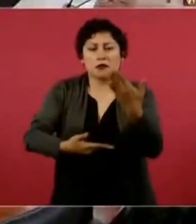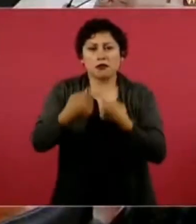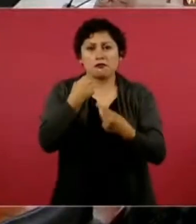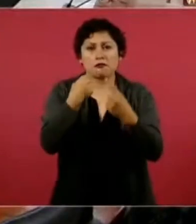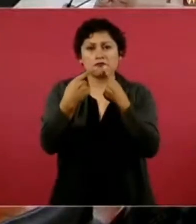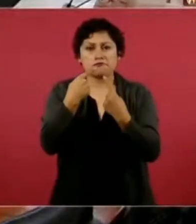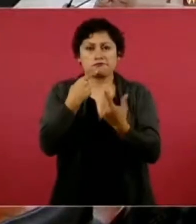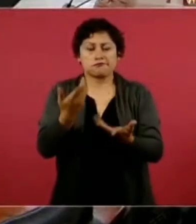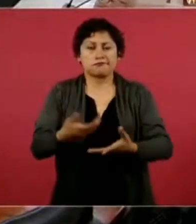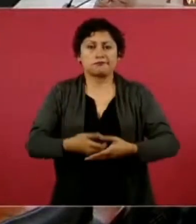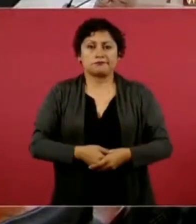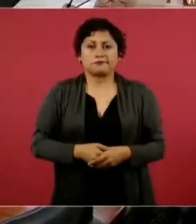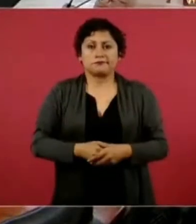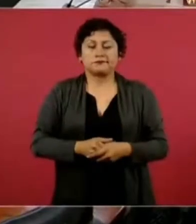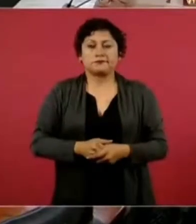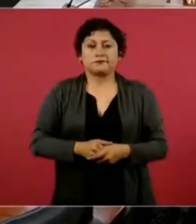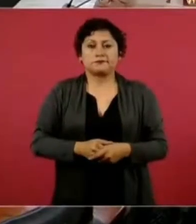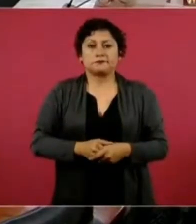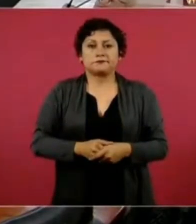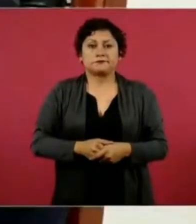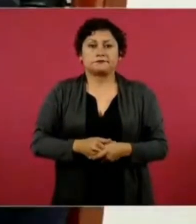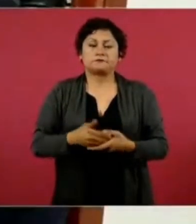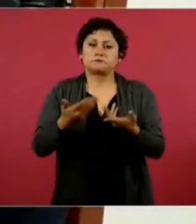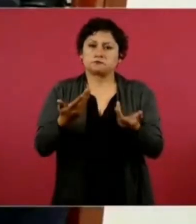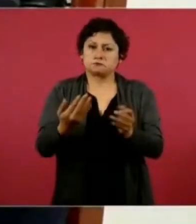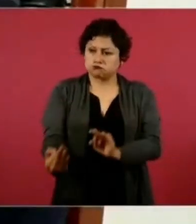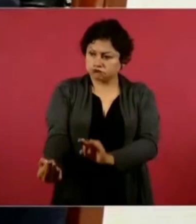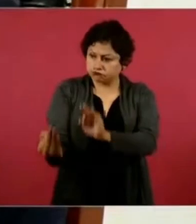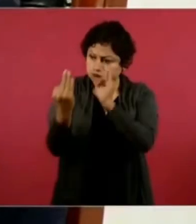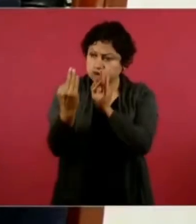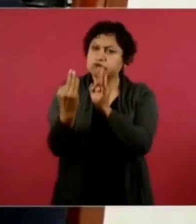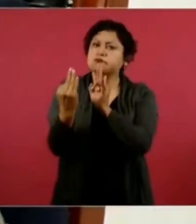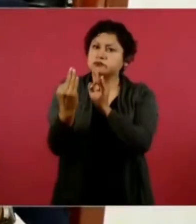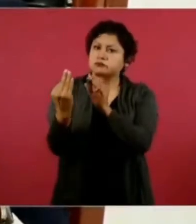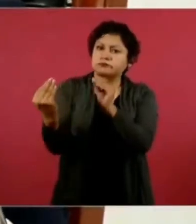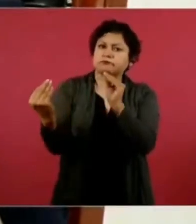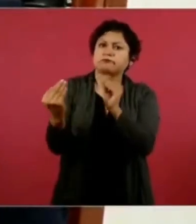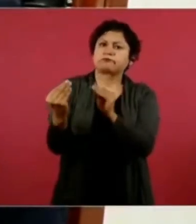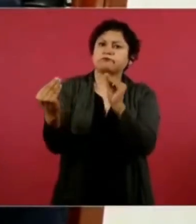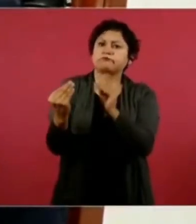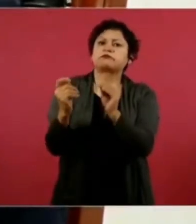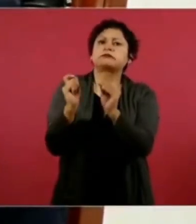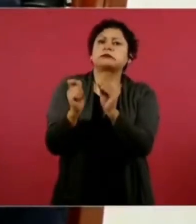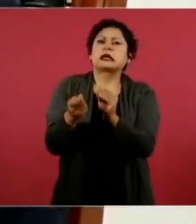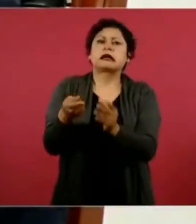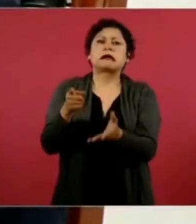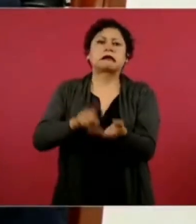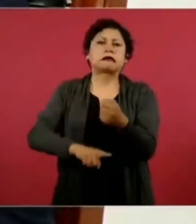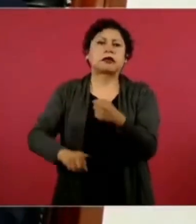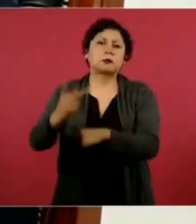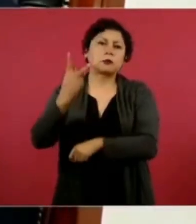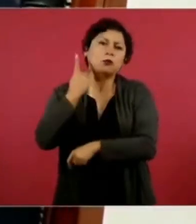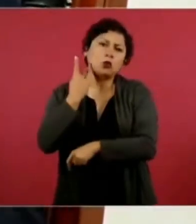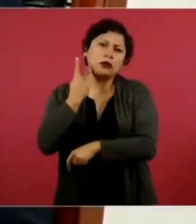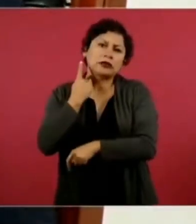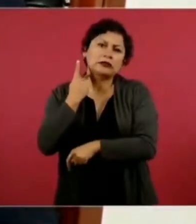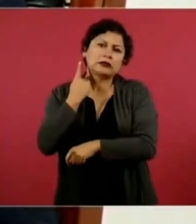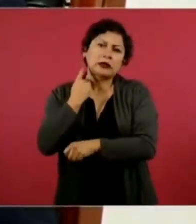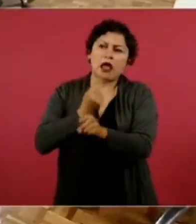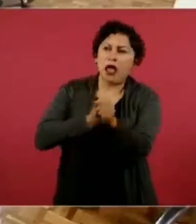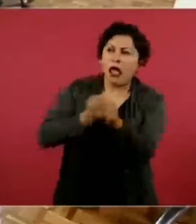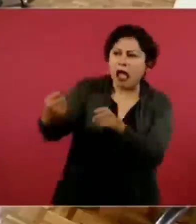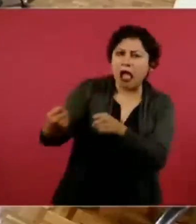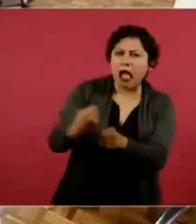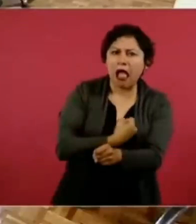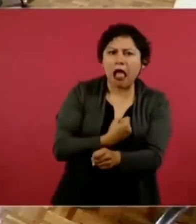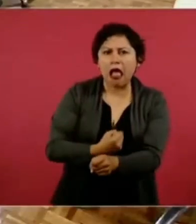y confrontación política, no violencia. Pues está bien,